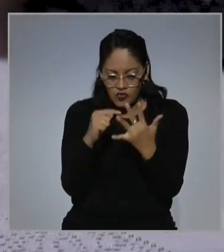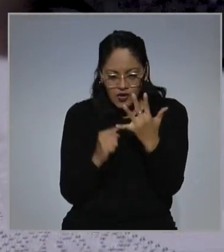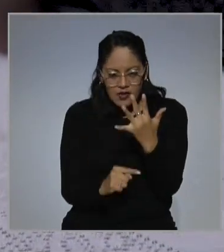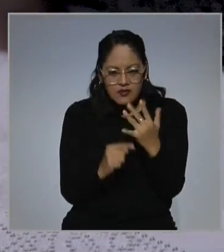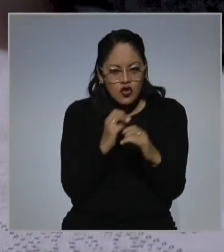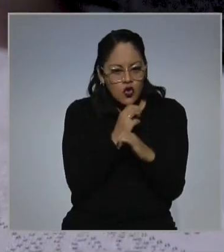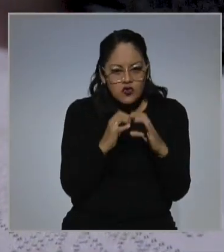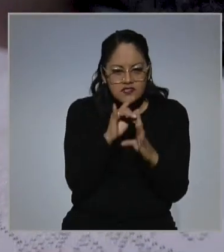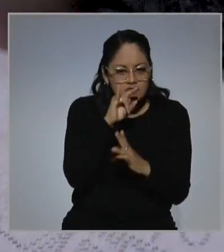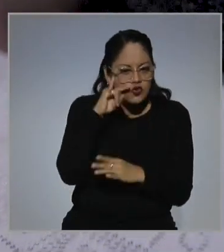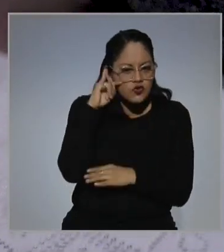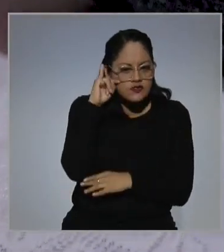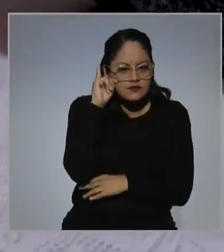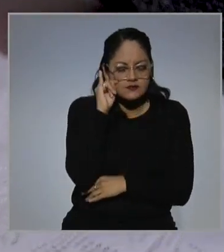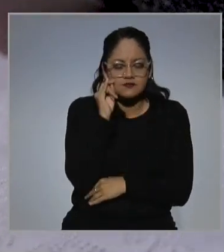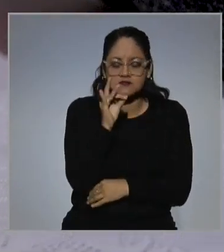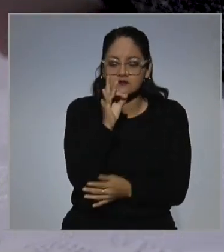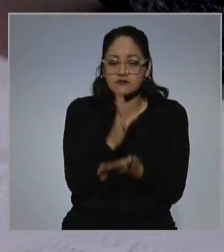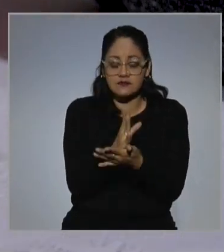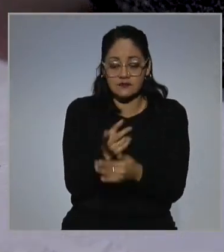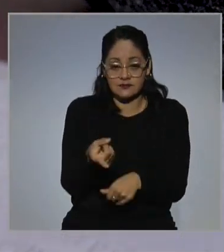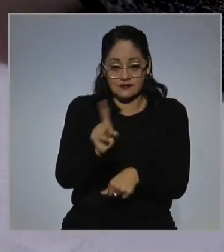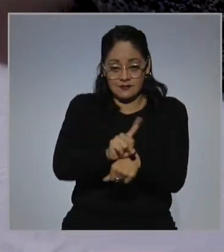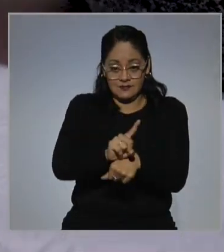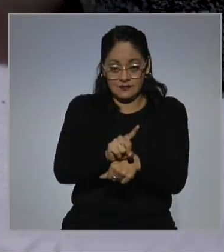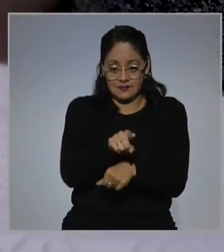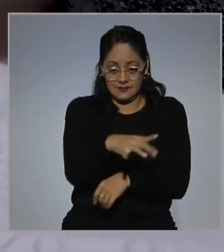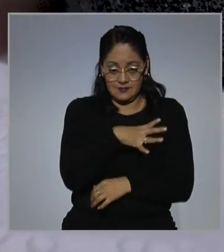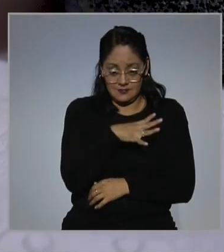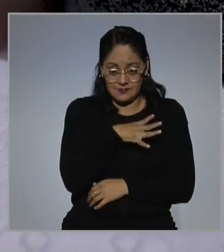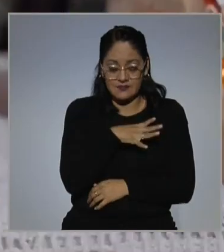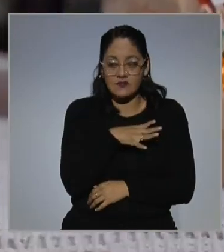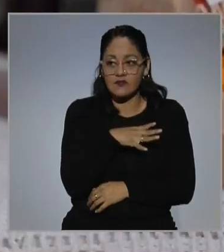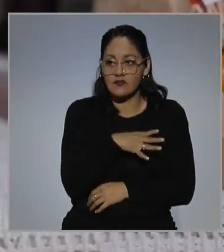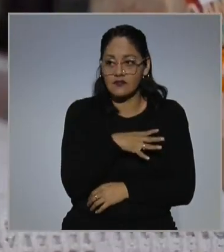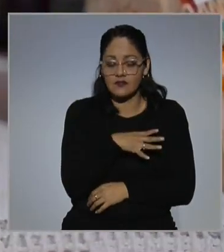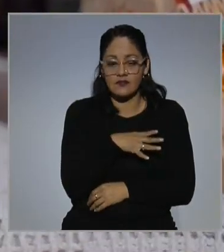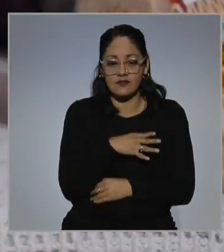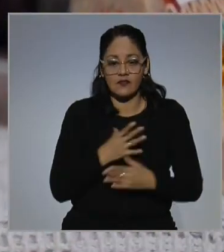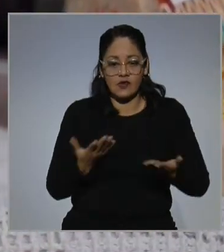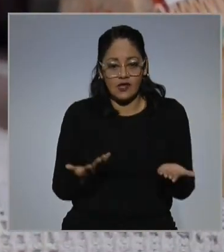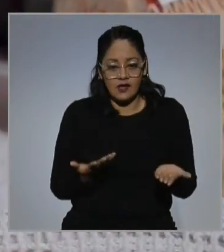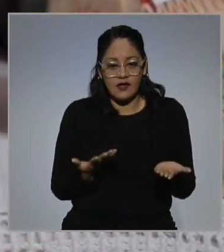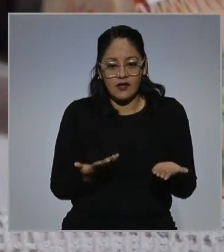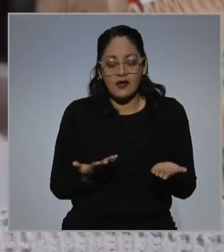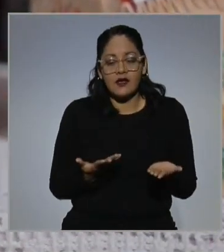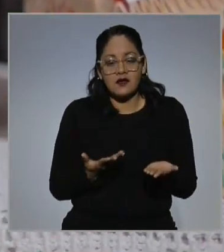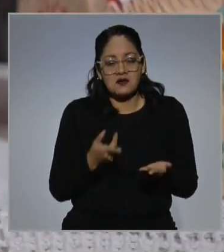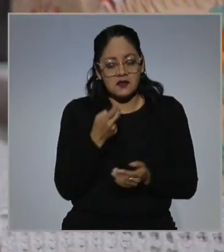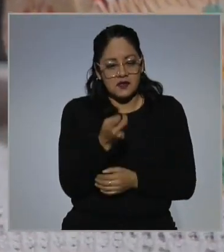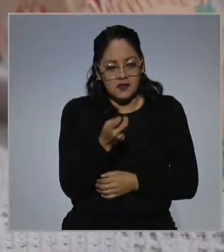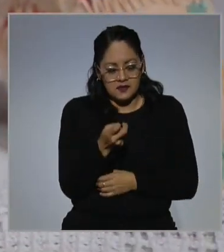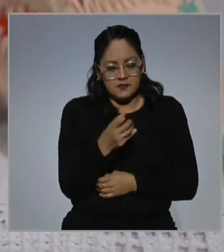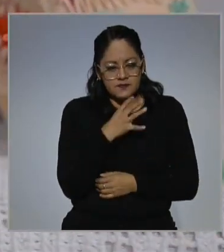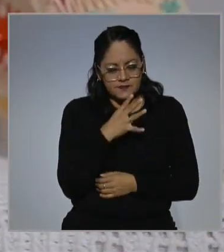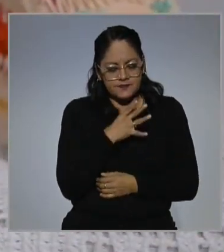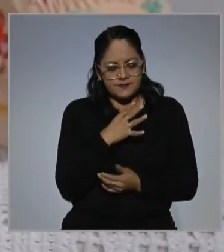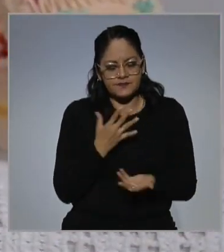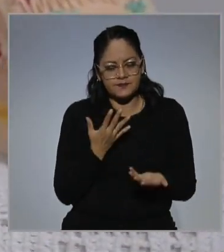es decir, que solamente en ese momento se dan y se diluyen, ¿no? Porque